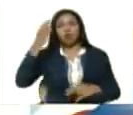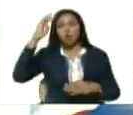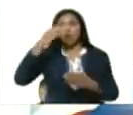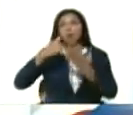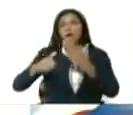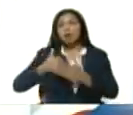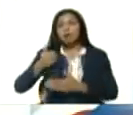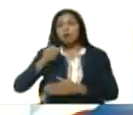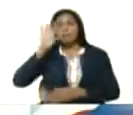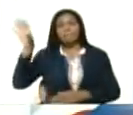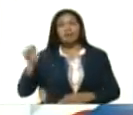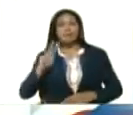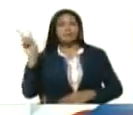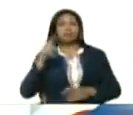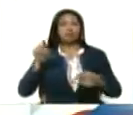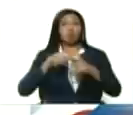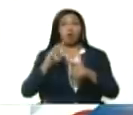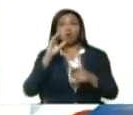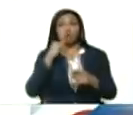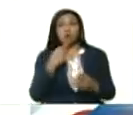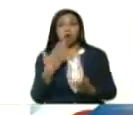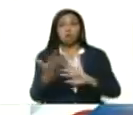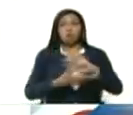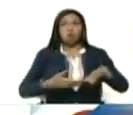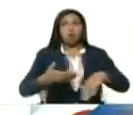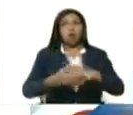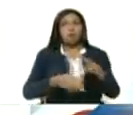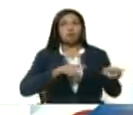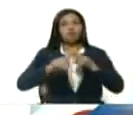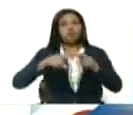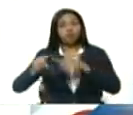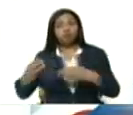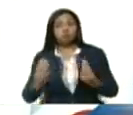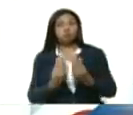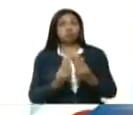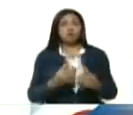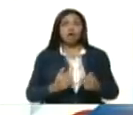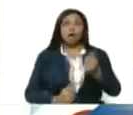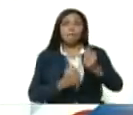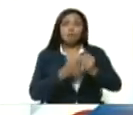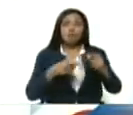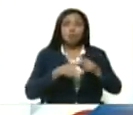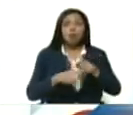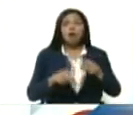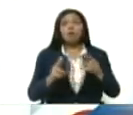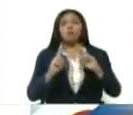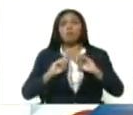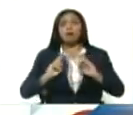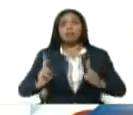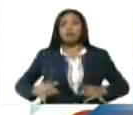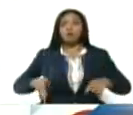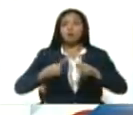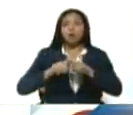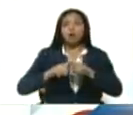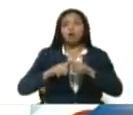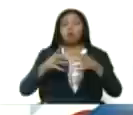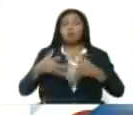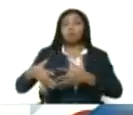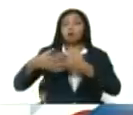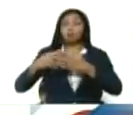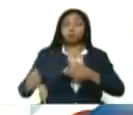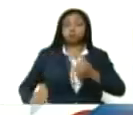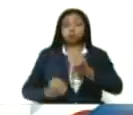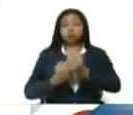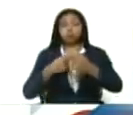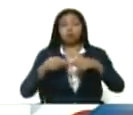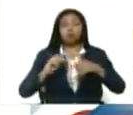país, Venezuela no tiene inconveniente en coordinar asistencia humanitaria con los Estados Unidos de Norteamérica para enfrentar